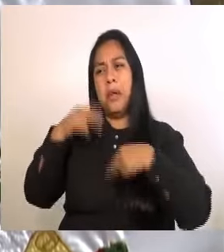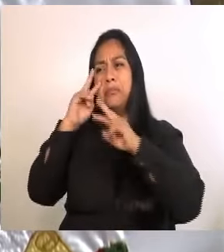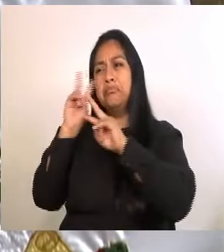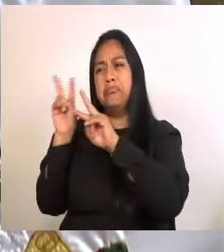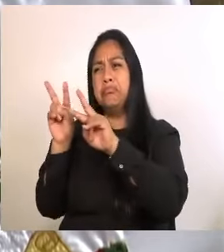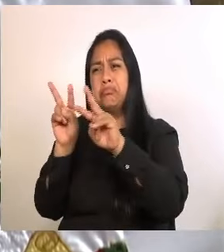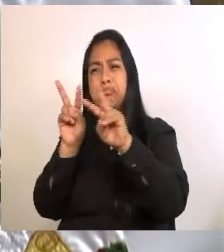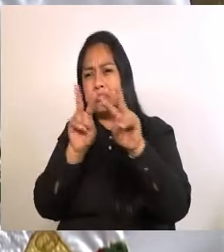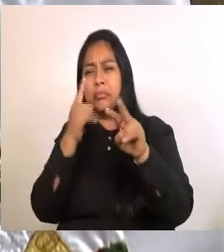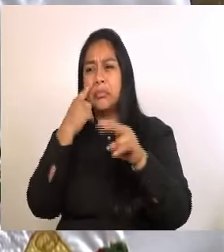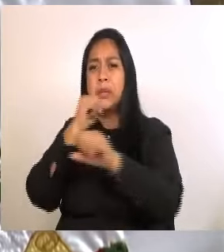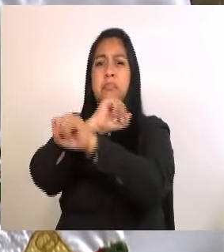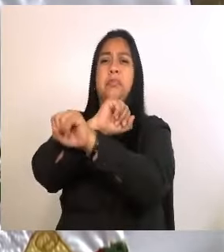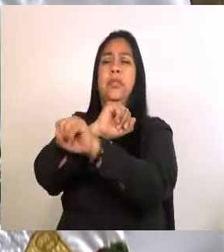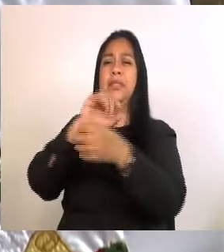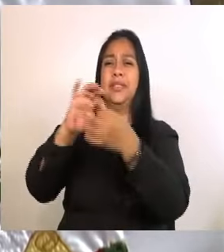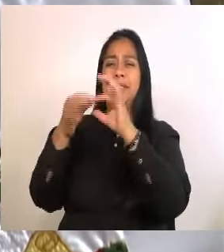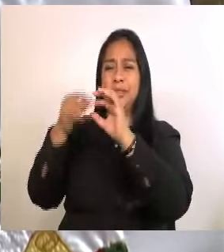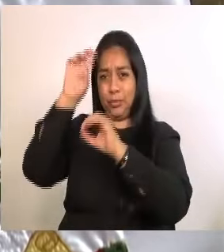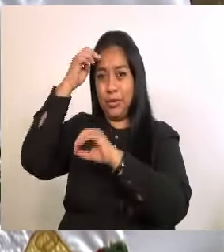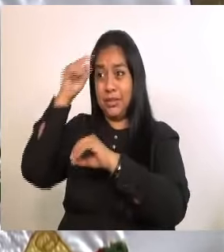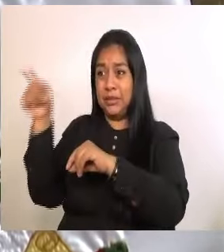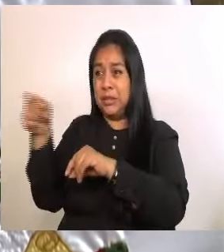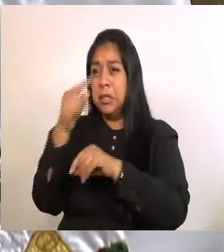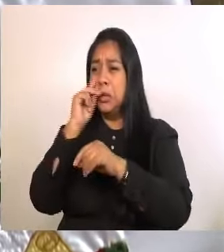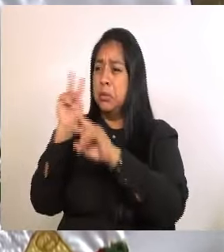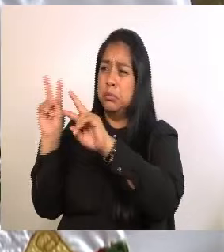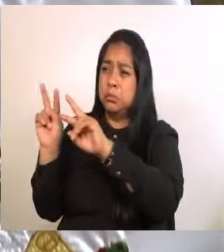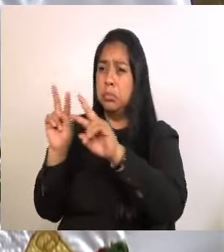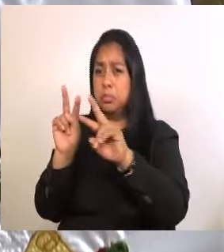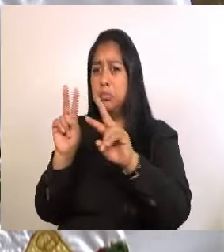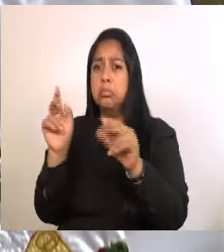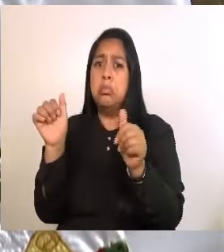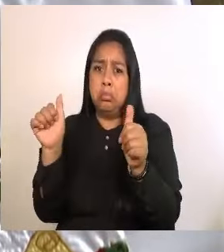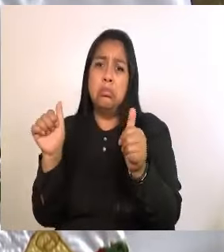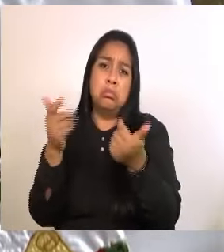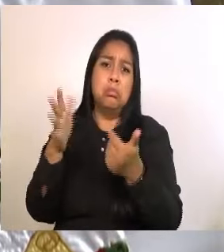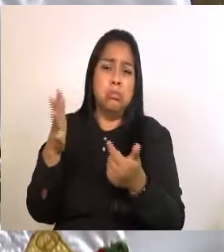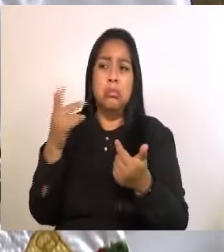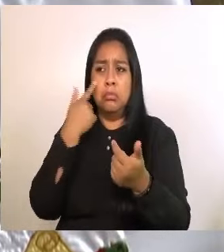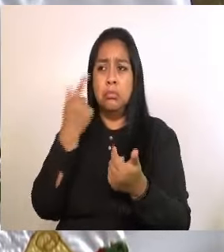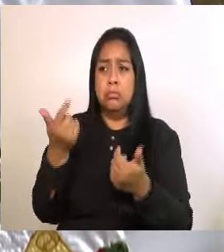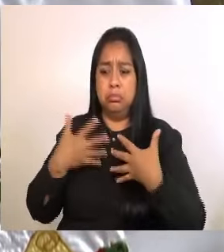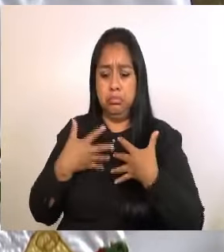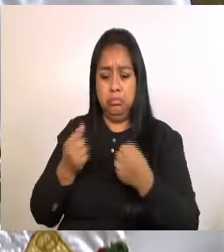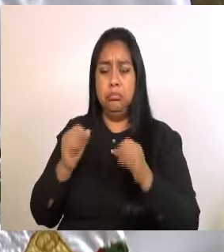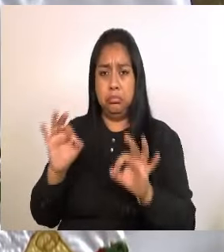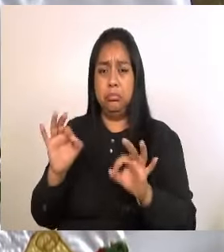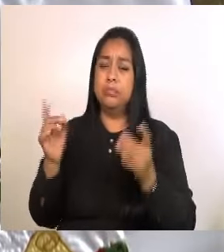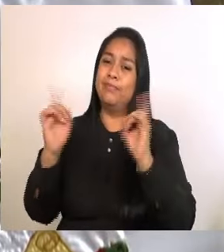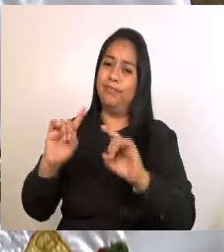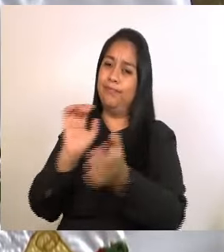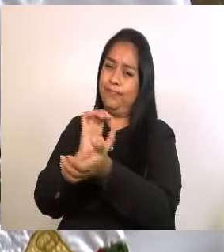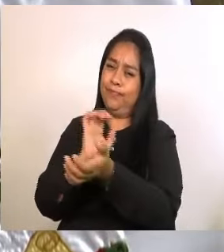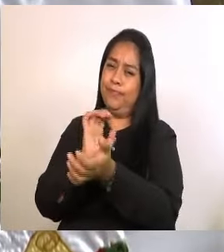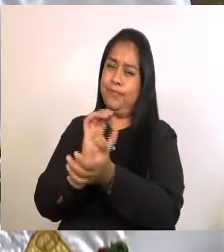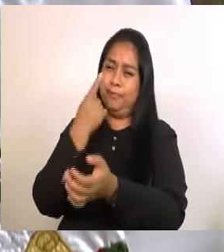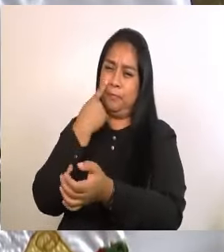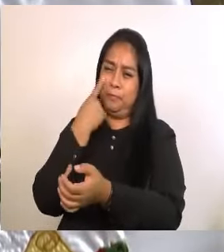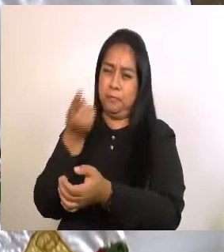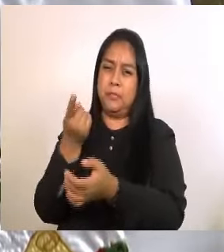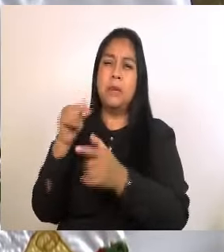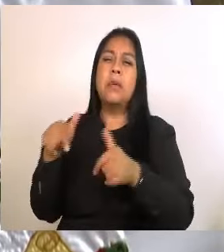nosotros vimos fueron más o menos en un buen espíritu, buena salud más o menos, pero uno tiene que esperar un poco para que